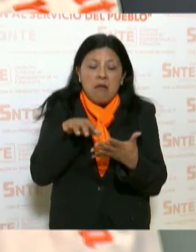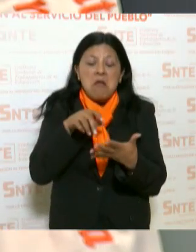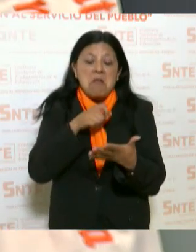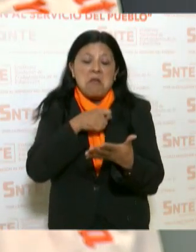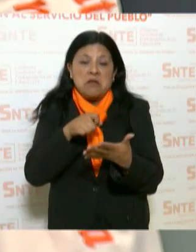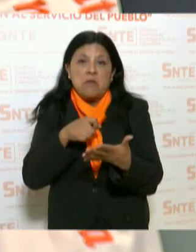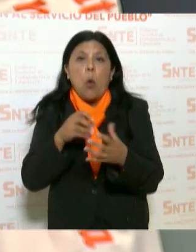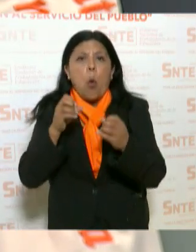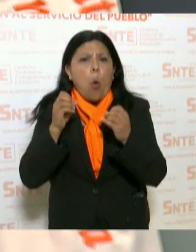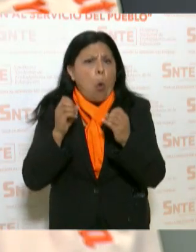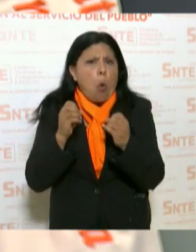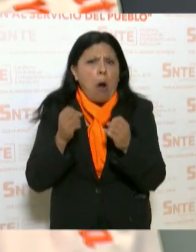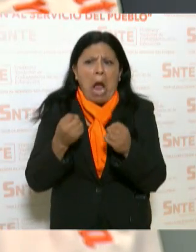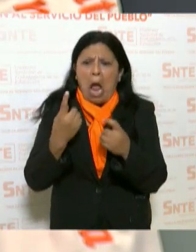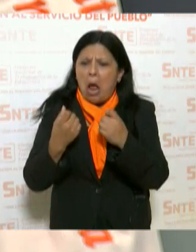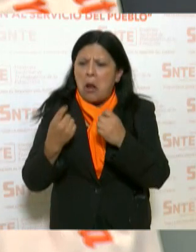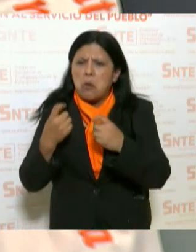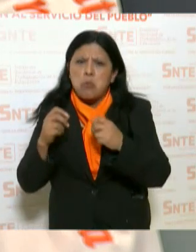Y